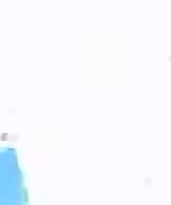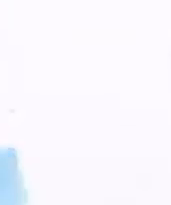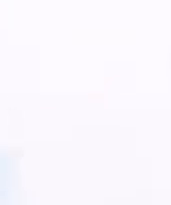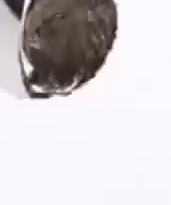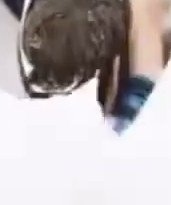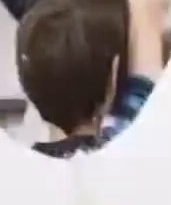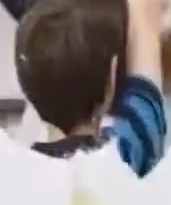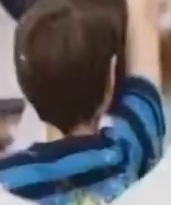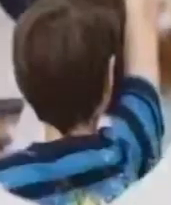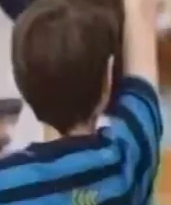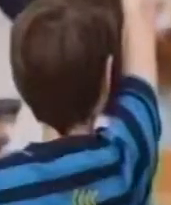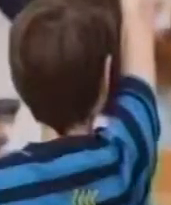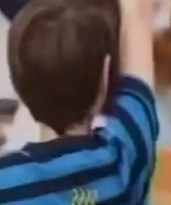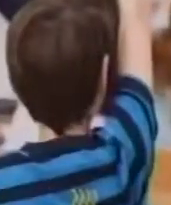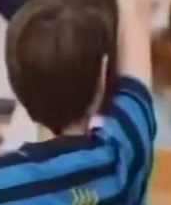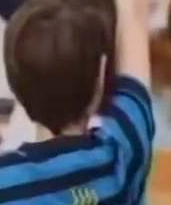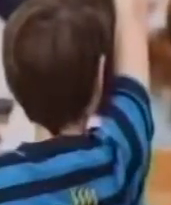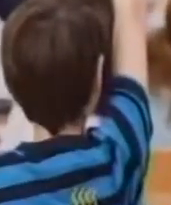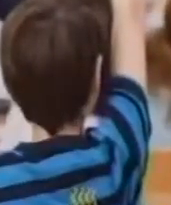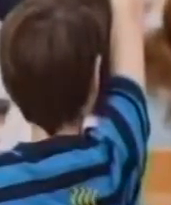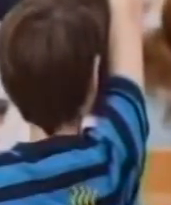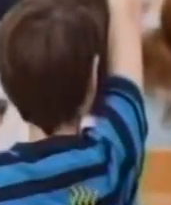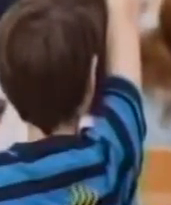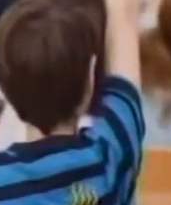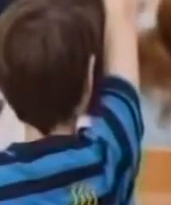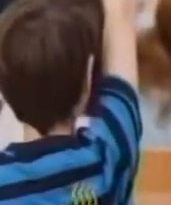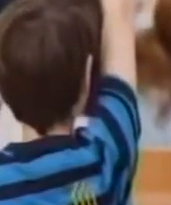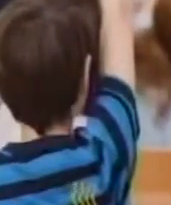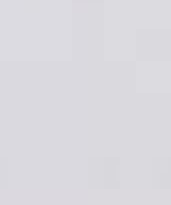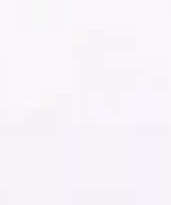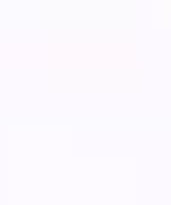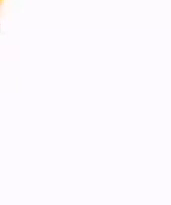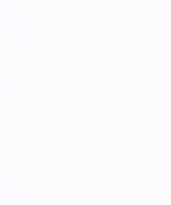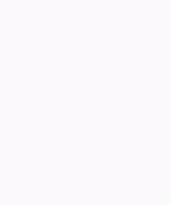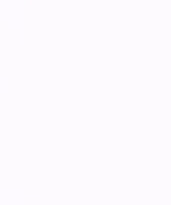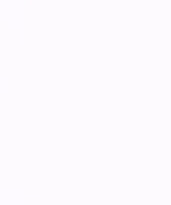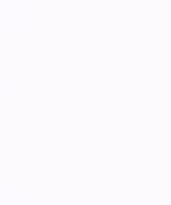A continuación, comunicación y lenguaje, sexto primaria.